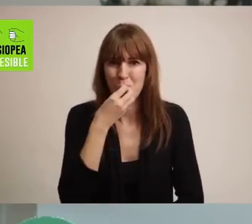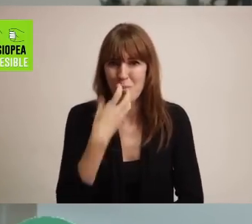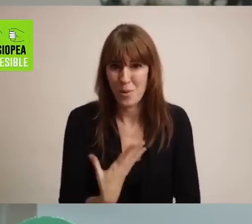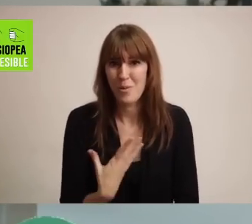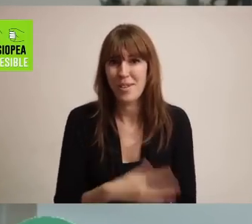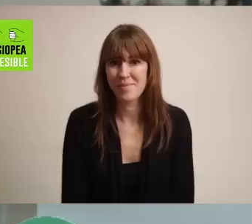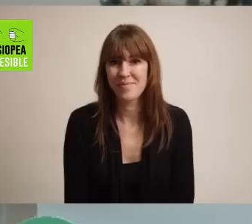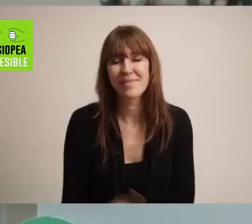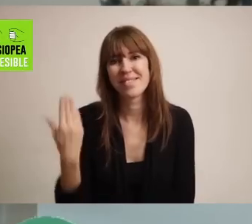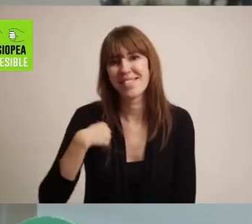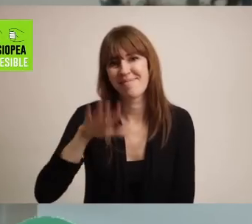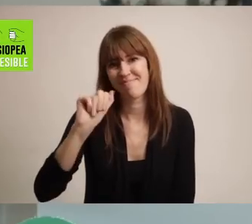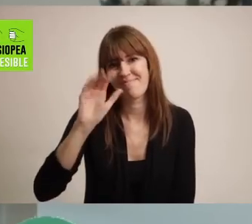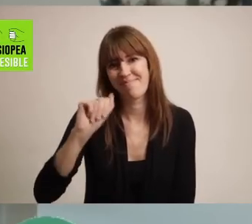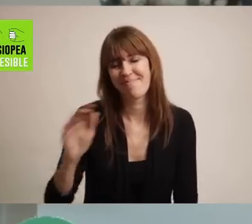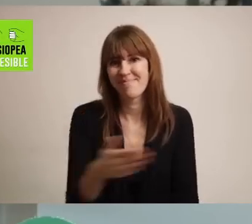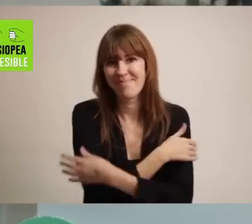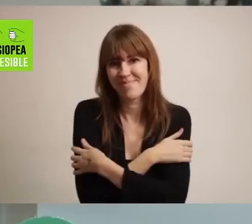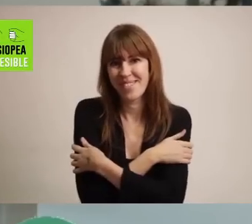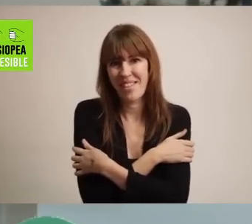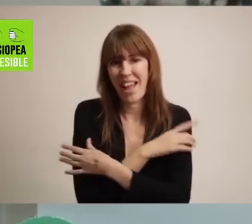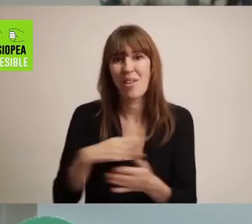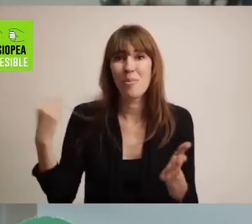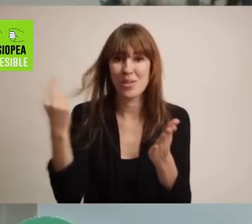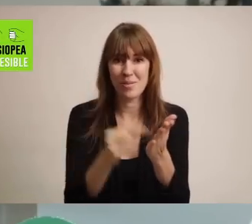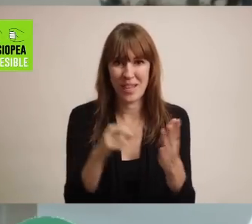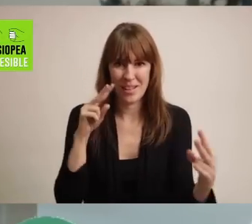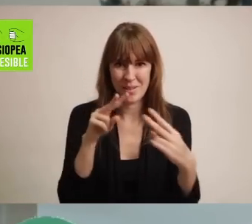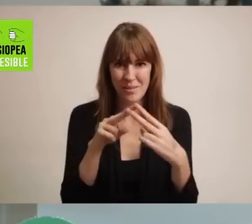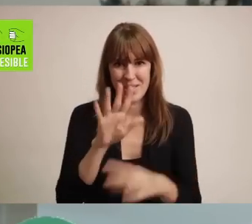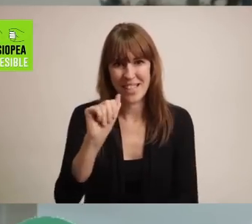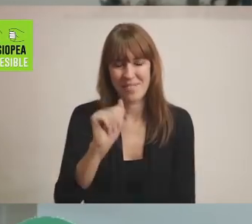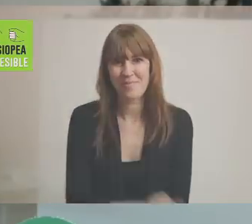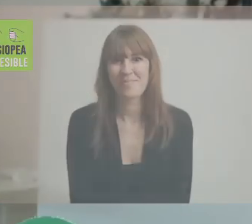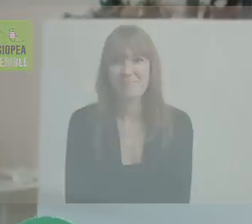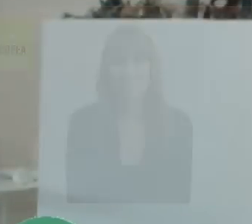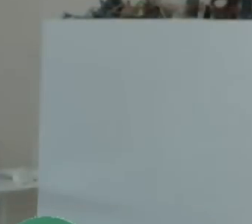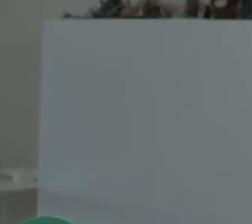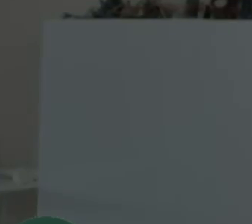Y bueno, pues ya me despido. Un abrazo y hasta la próxima charla o programa.